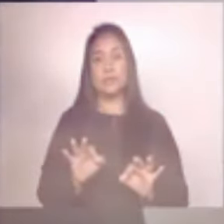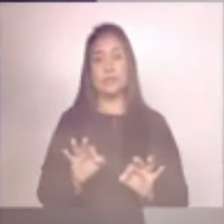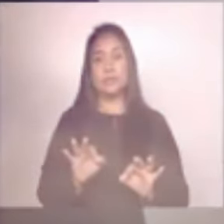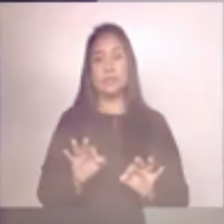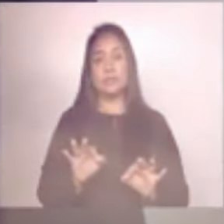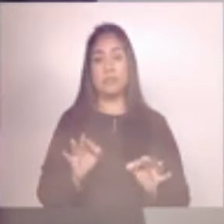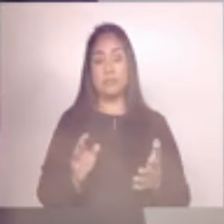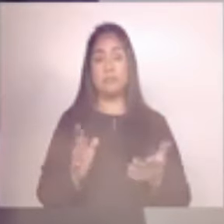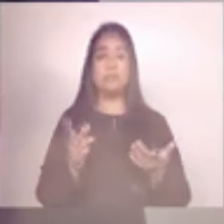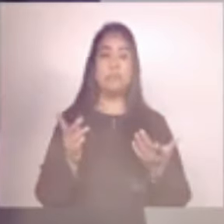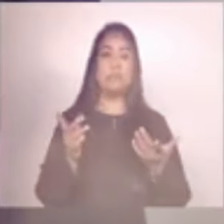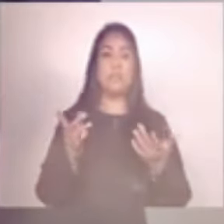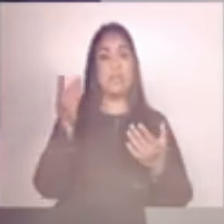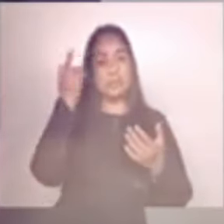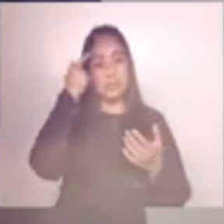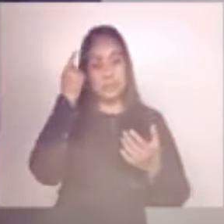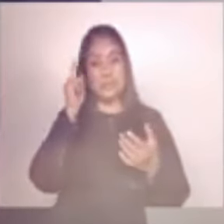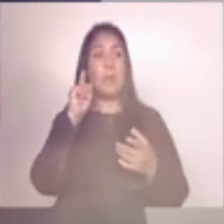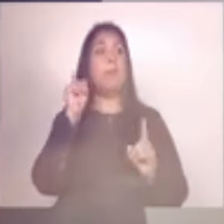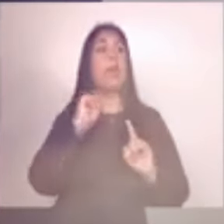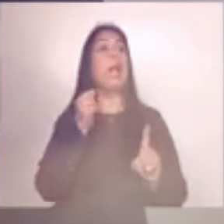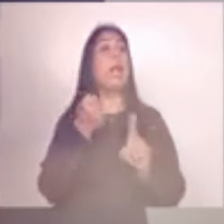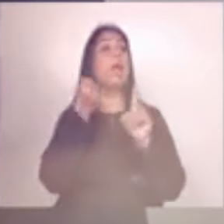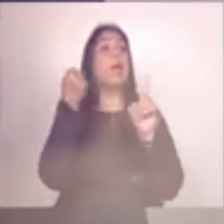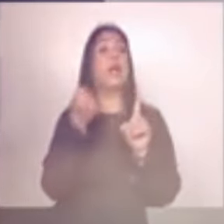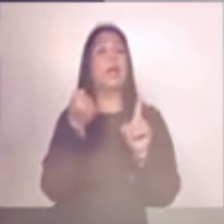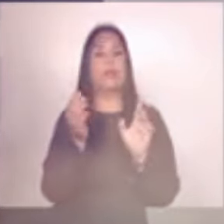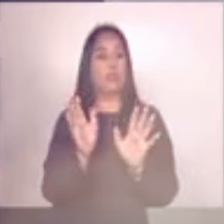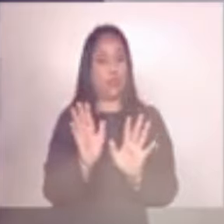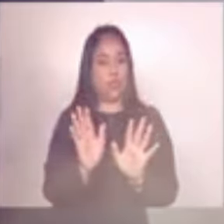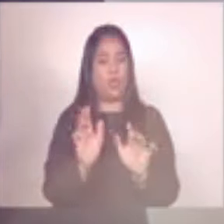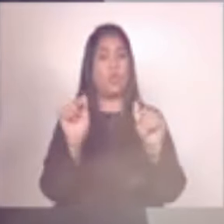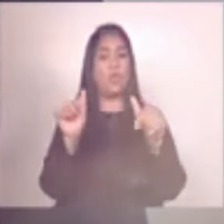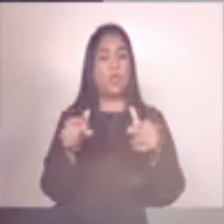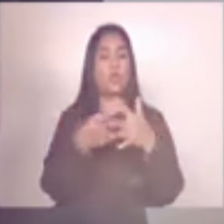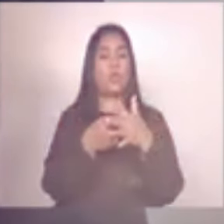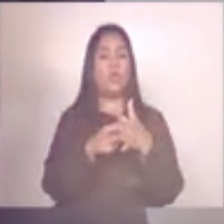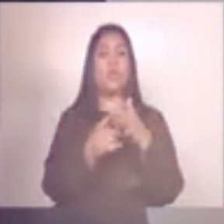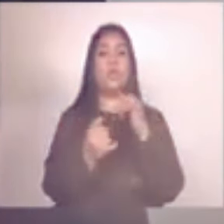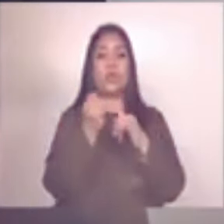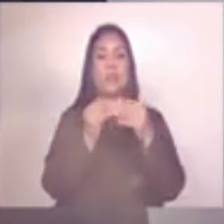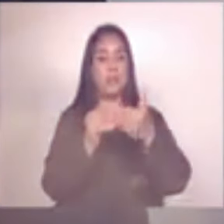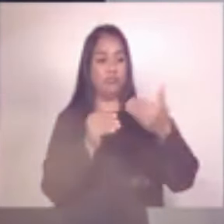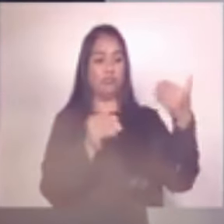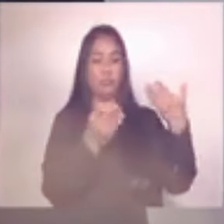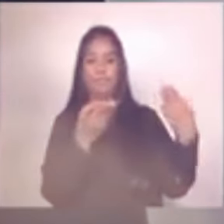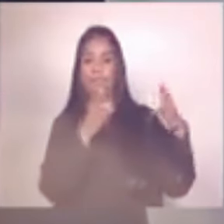inconsciente, pero no de manera casual, cierra un ciclo y nos permite